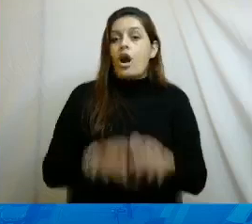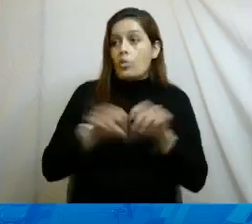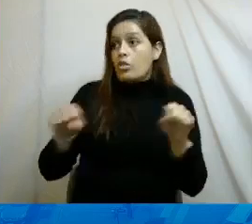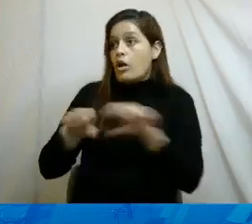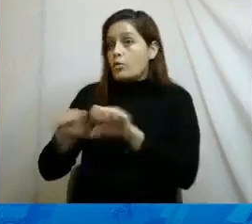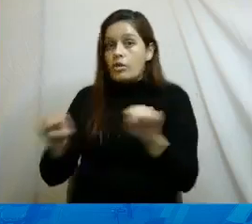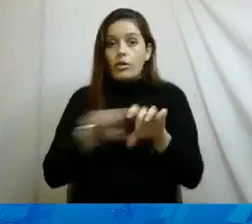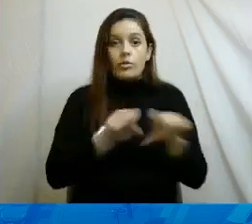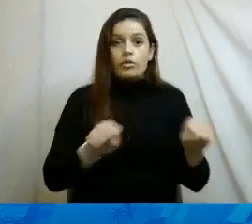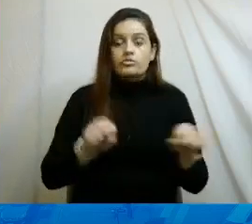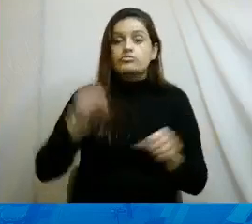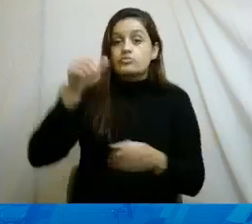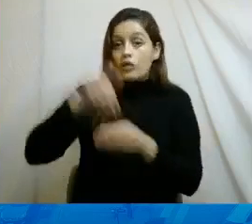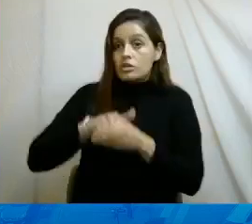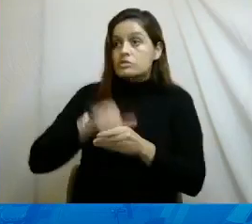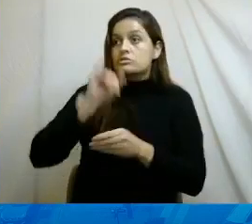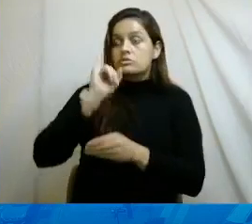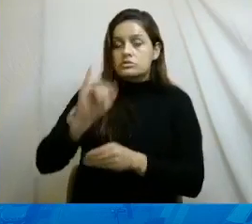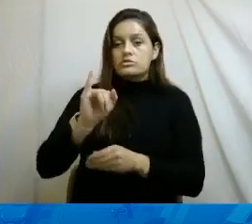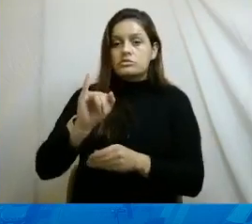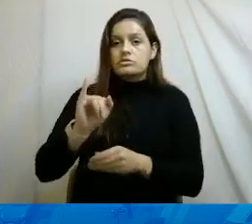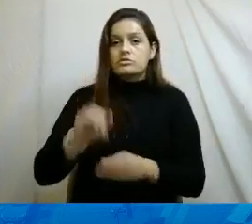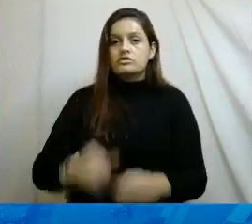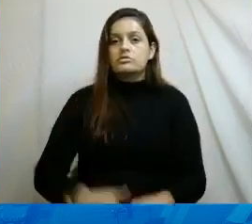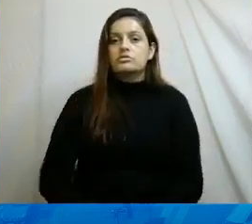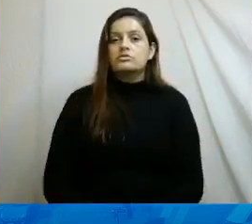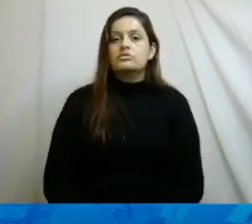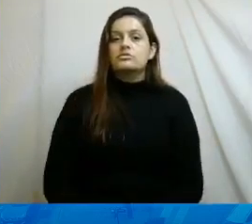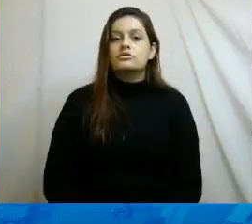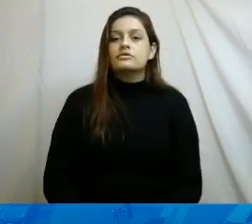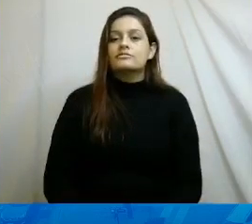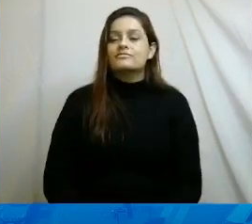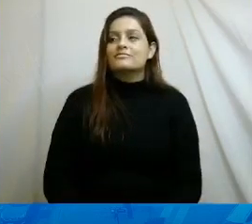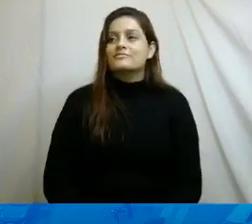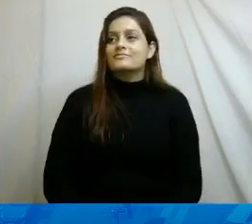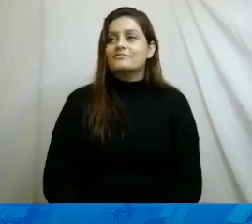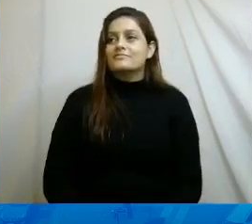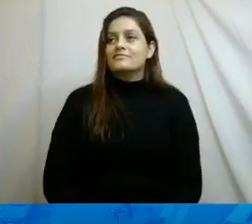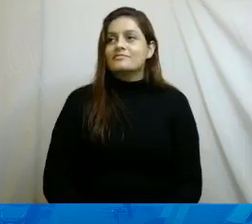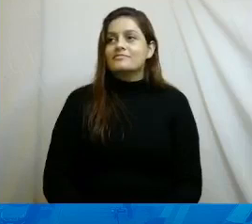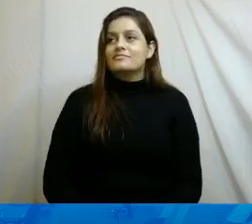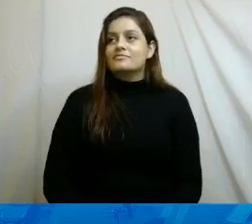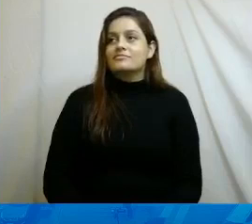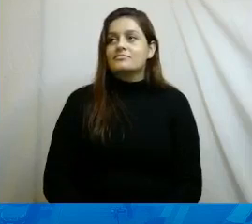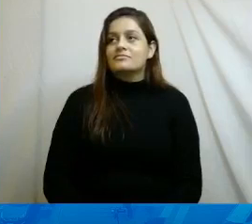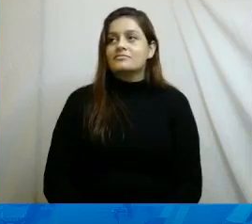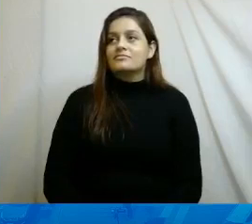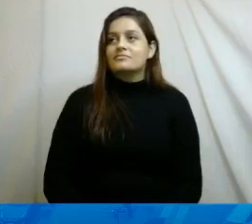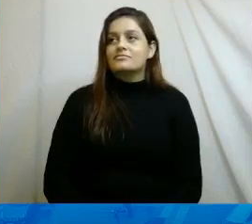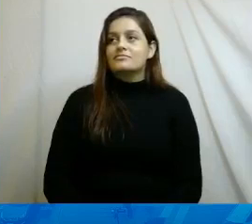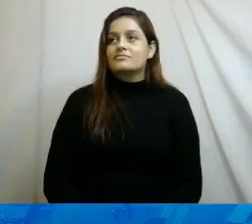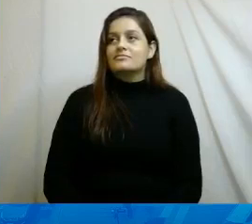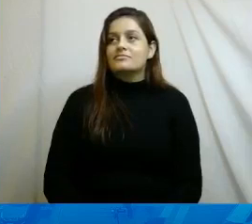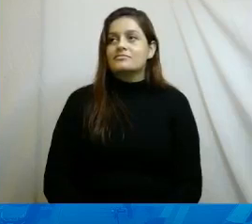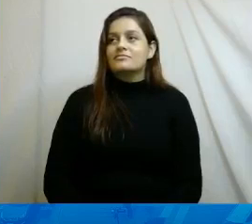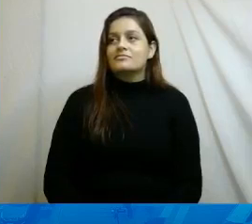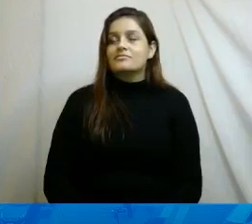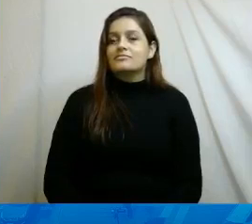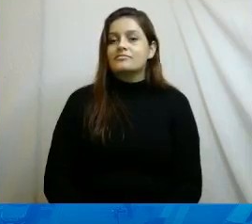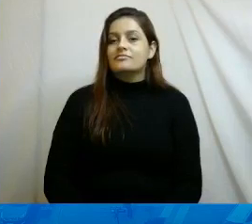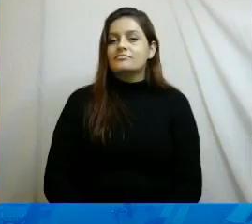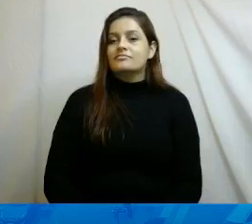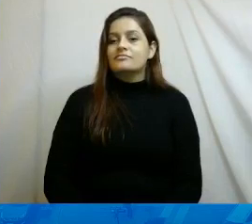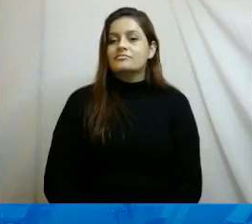Aprobado. Eso. A ver, Ya, pero vamos por parte. ¿Estábamos de acuerdo? Por parte. Iniciamos primero, porque creo